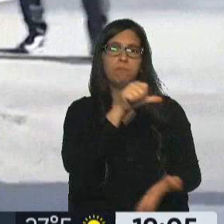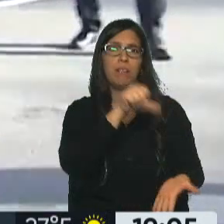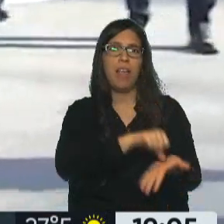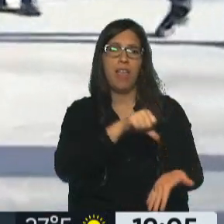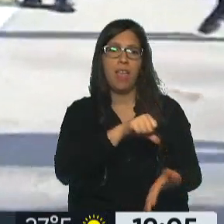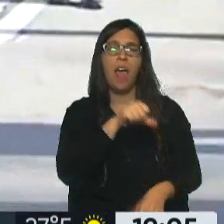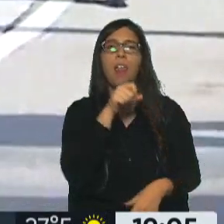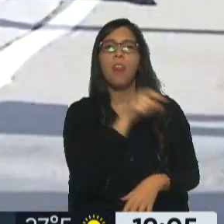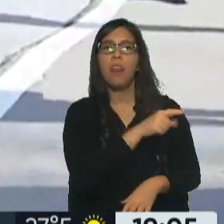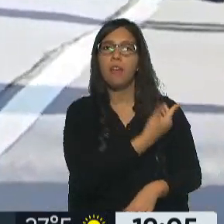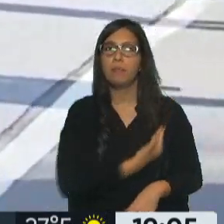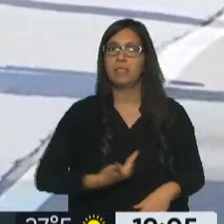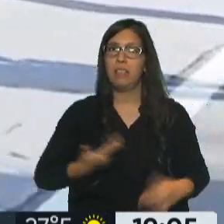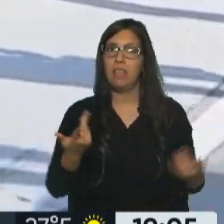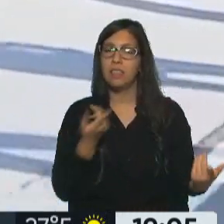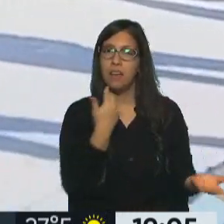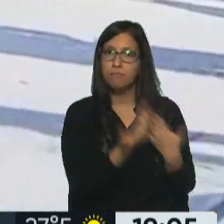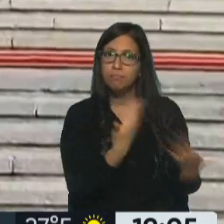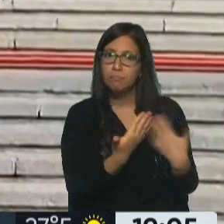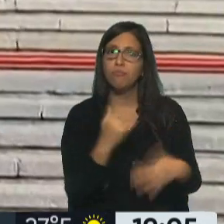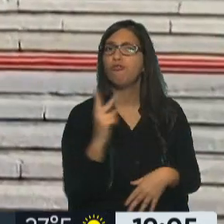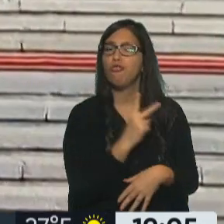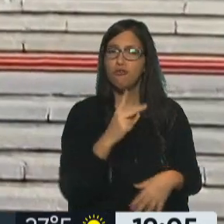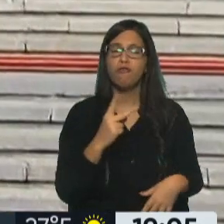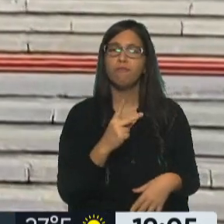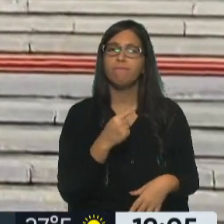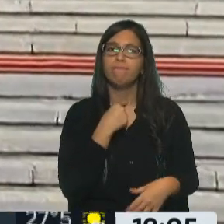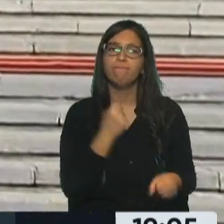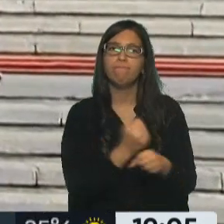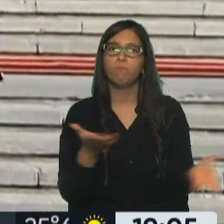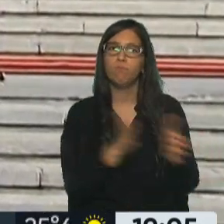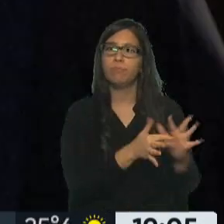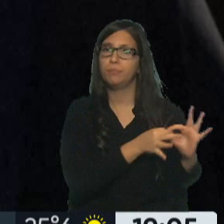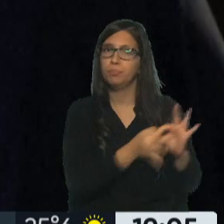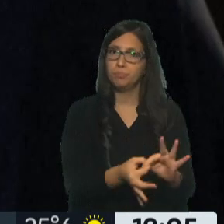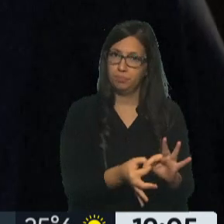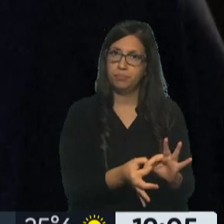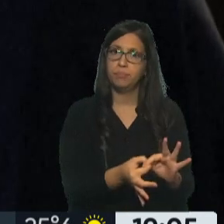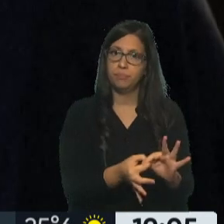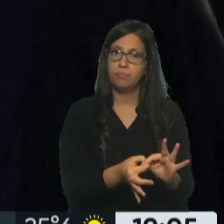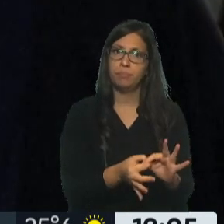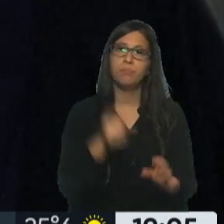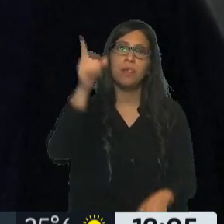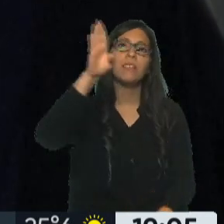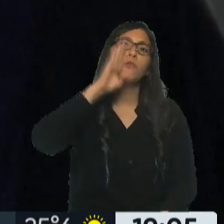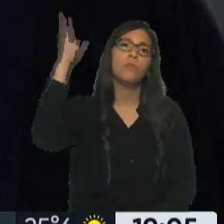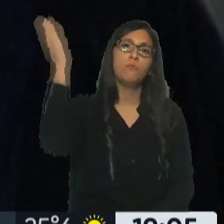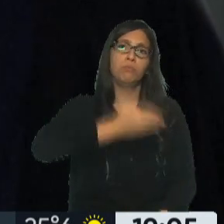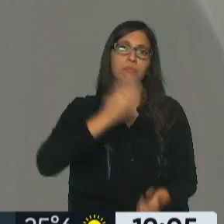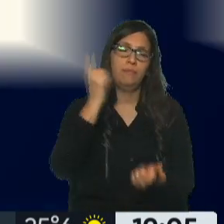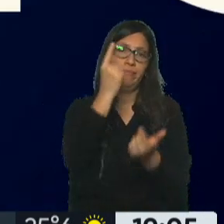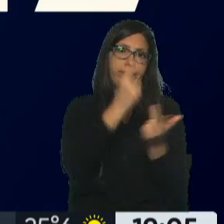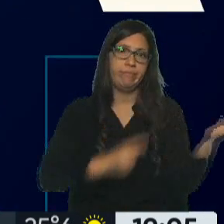Ebrahim Raisi. Ambos reafirmaron su voluntad de cooperar más estrechamente ante las sanciones del país